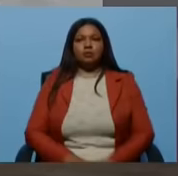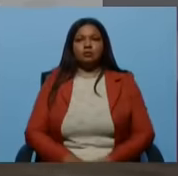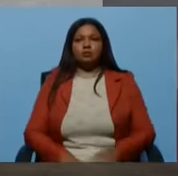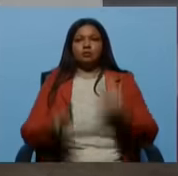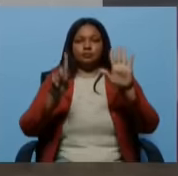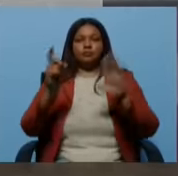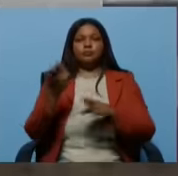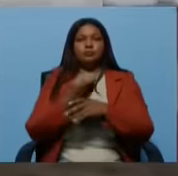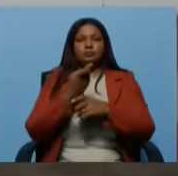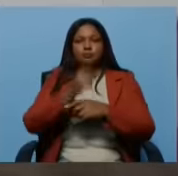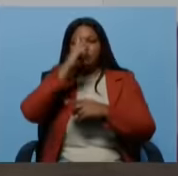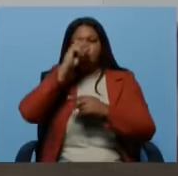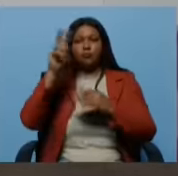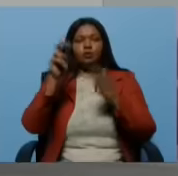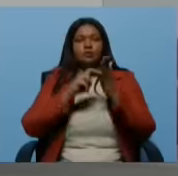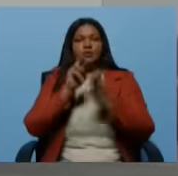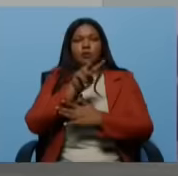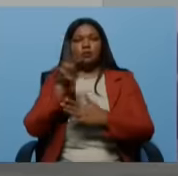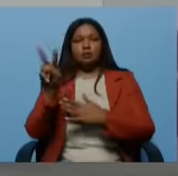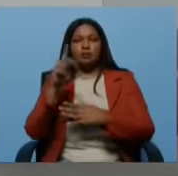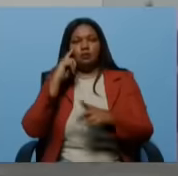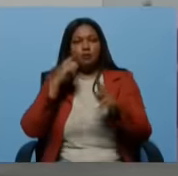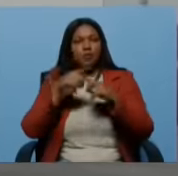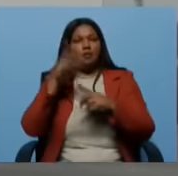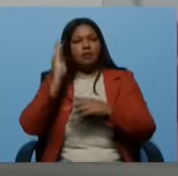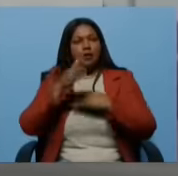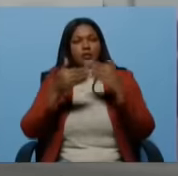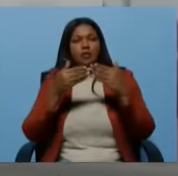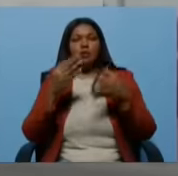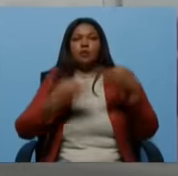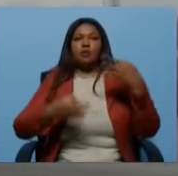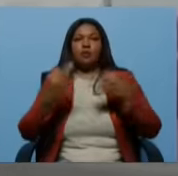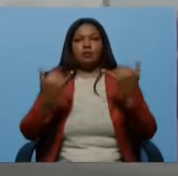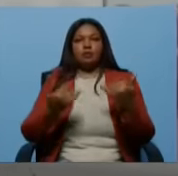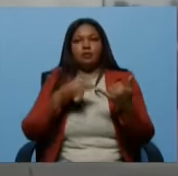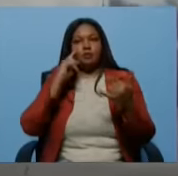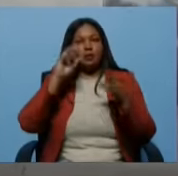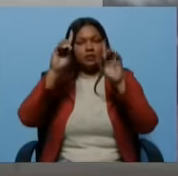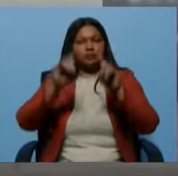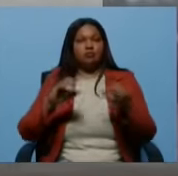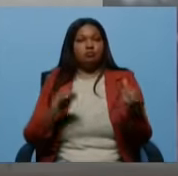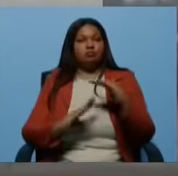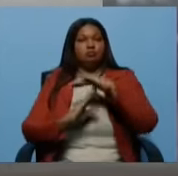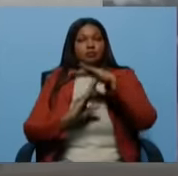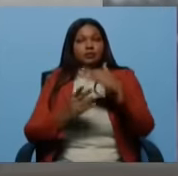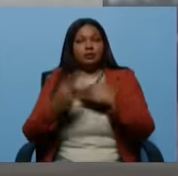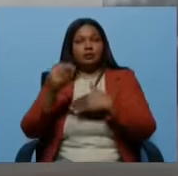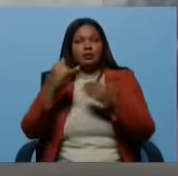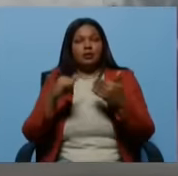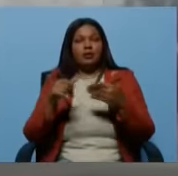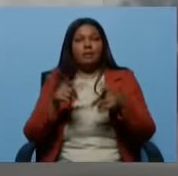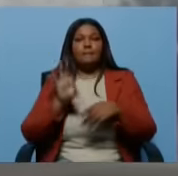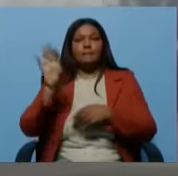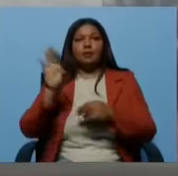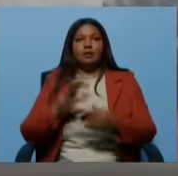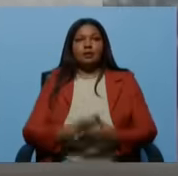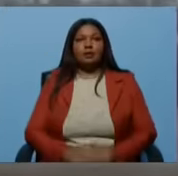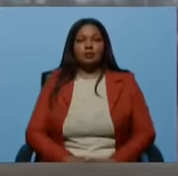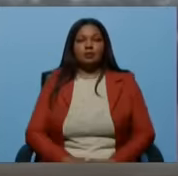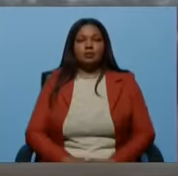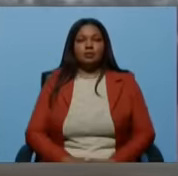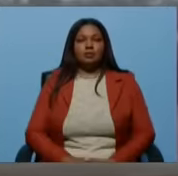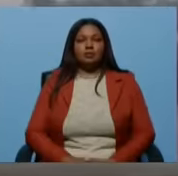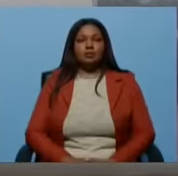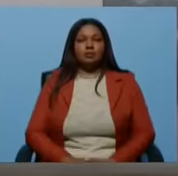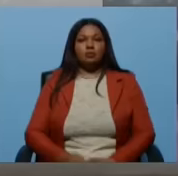2022, la fiscal apeló el fallo del juez Villena, decisión que obstaculizó la salida del país de la tripulación, y la resolución pasó